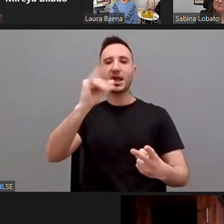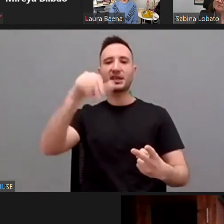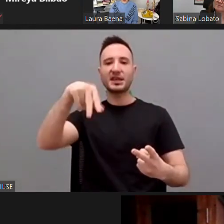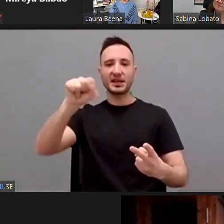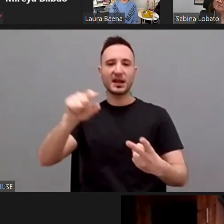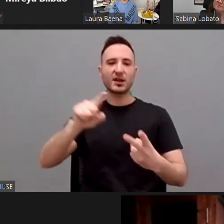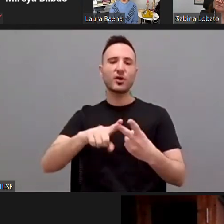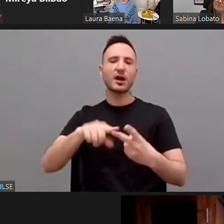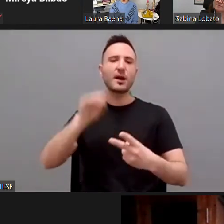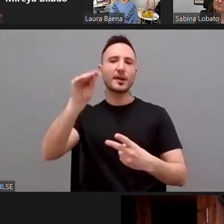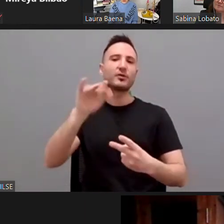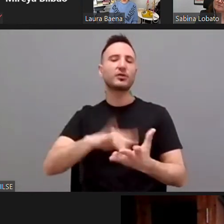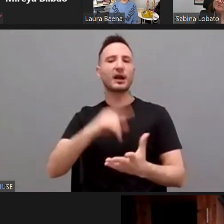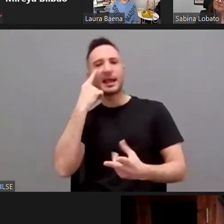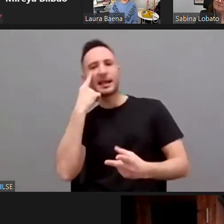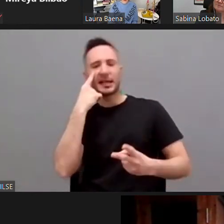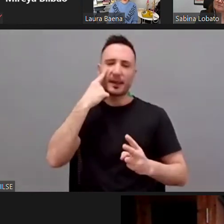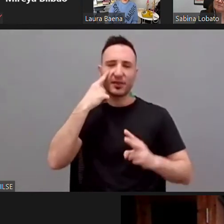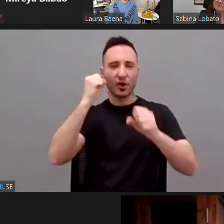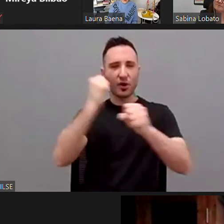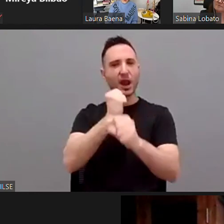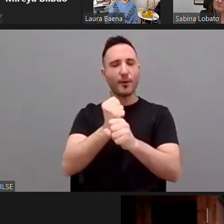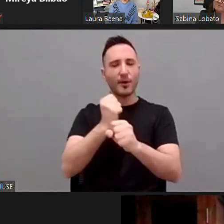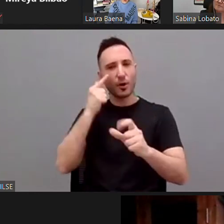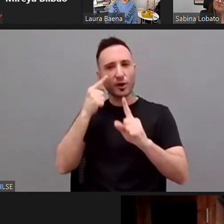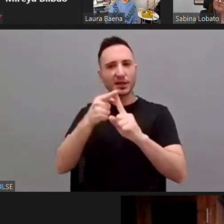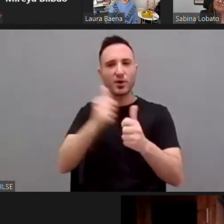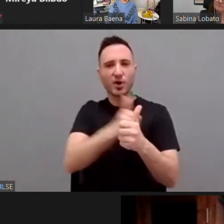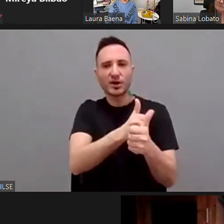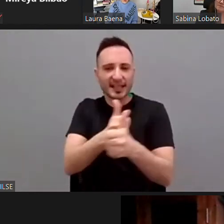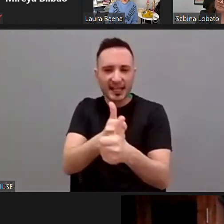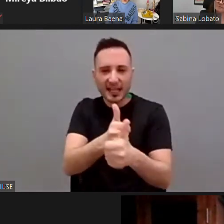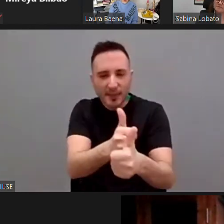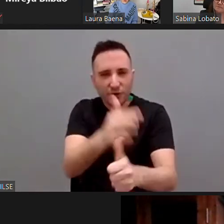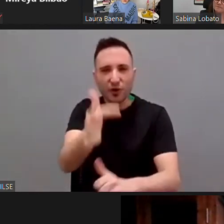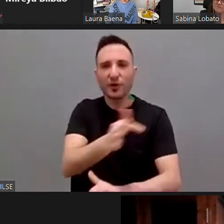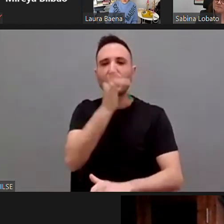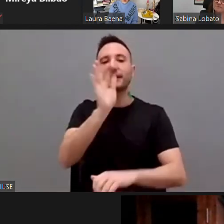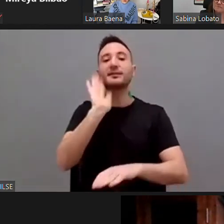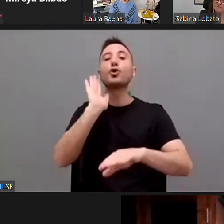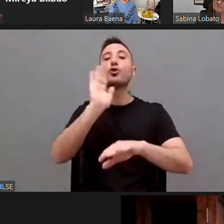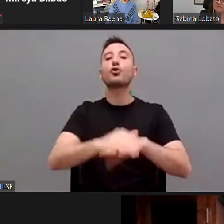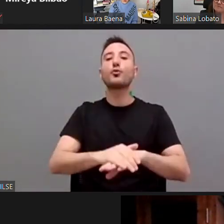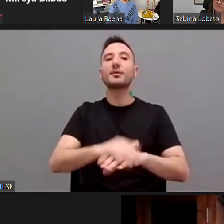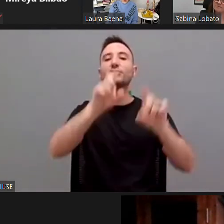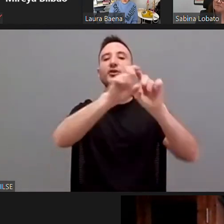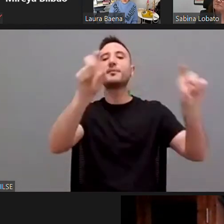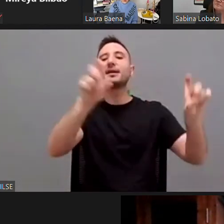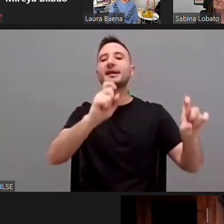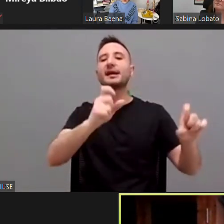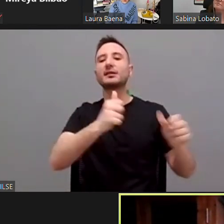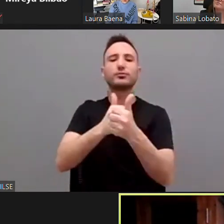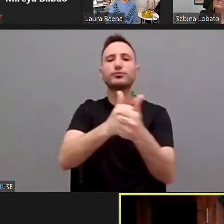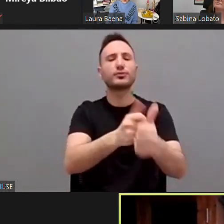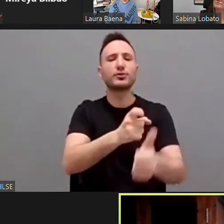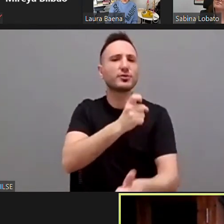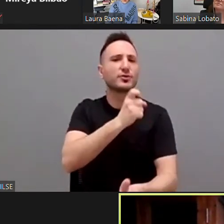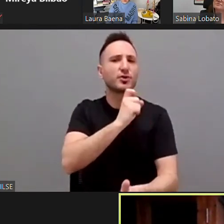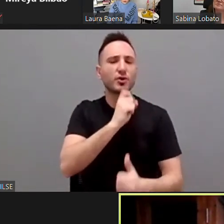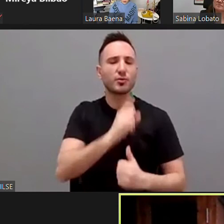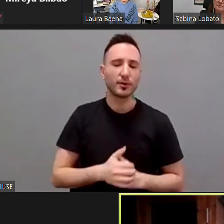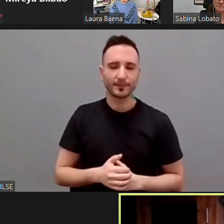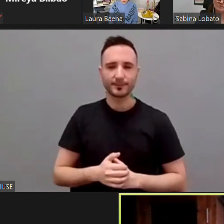inspecciones laborales para hacer el seguimiento y ver el cumplimiento de las empresas? Bueno, con respecto a la